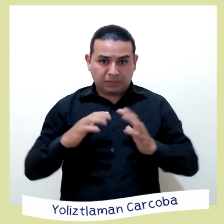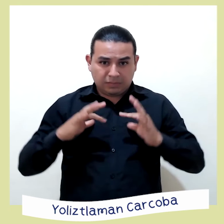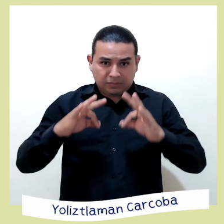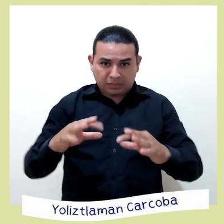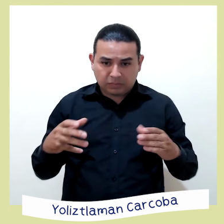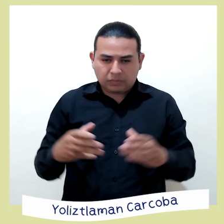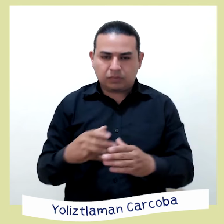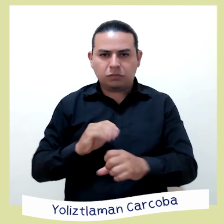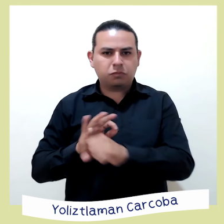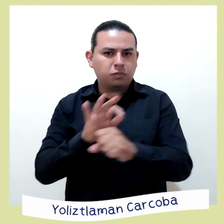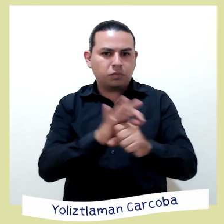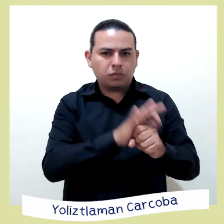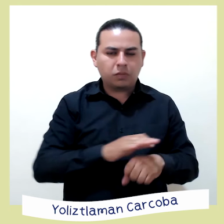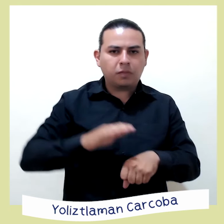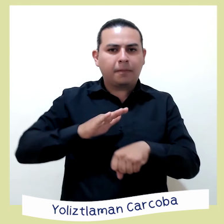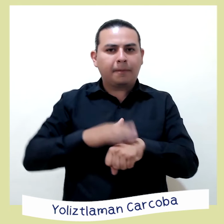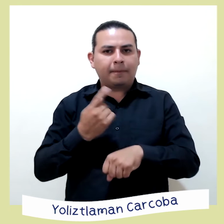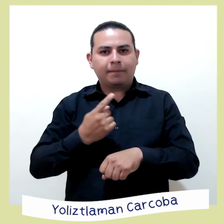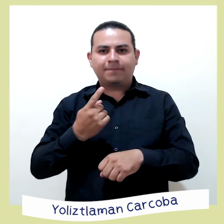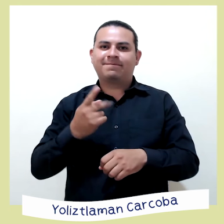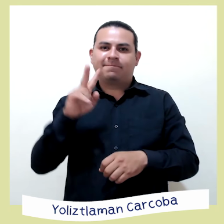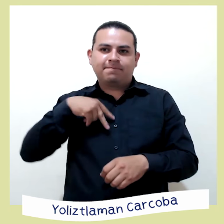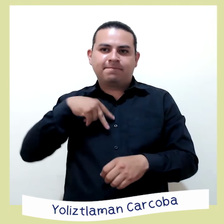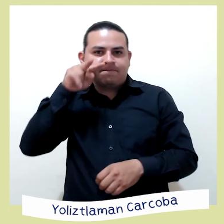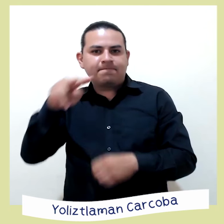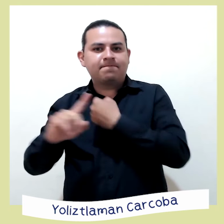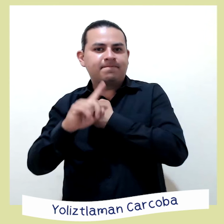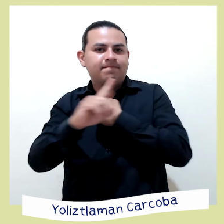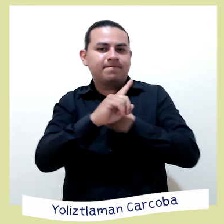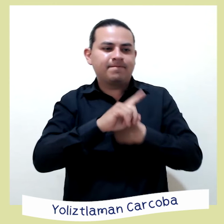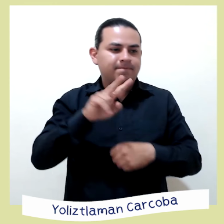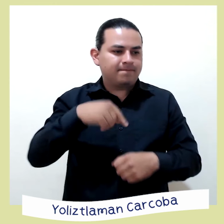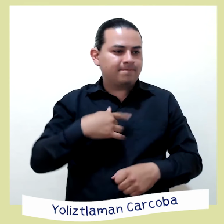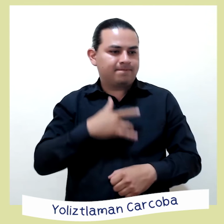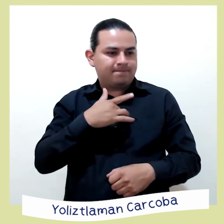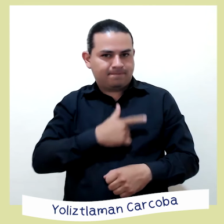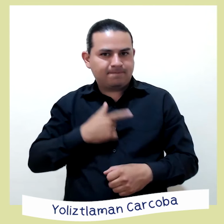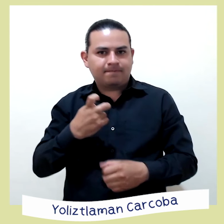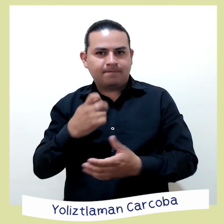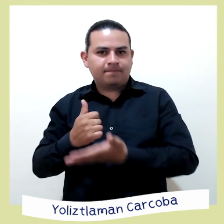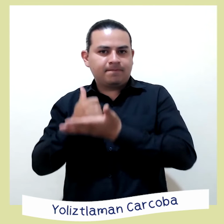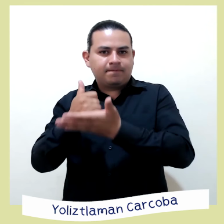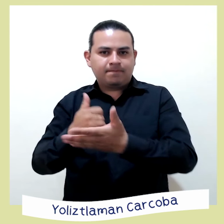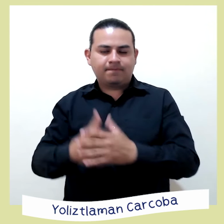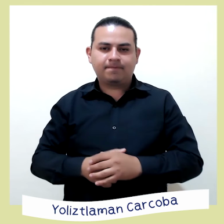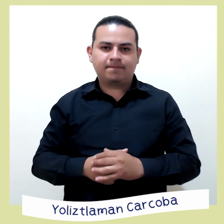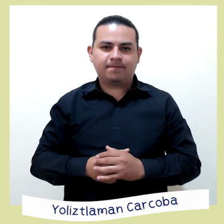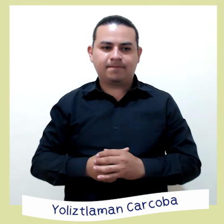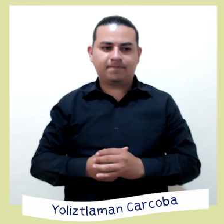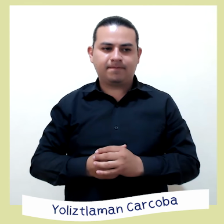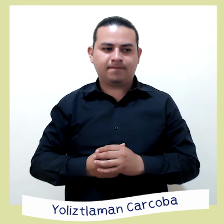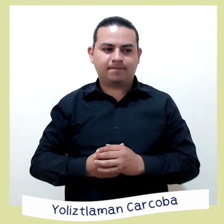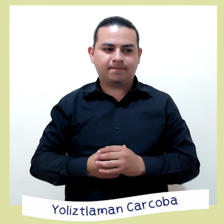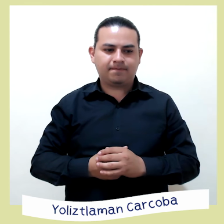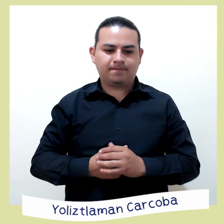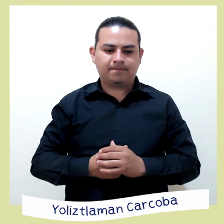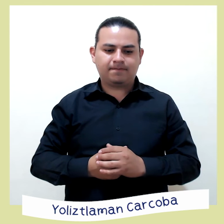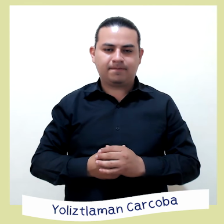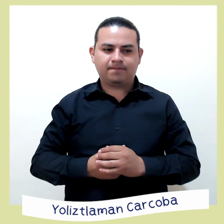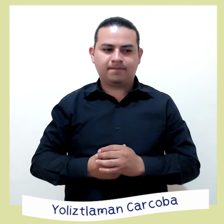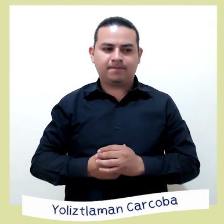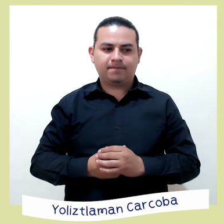República, porque esta asociación que formamos no solamente es única en México,